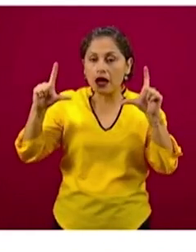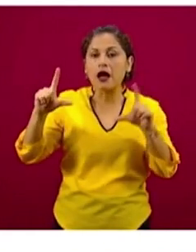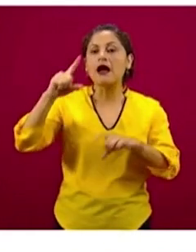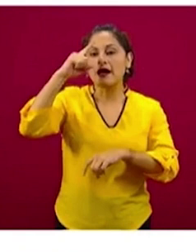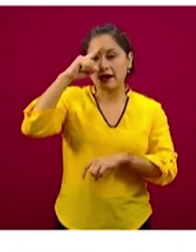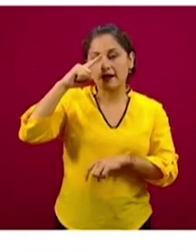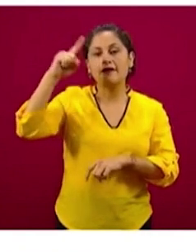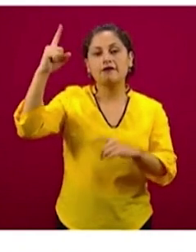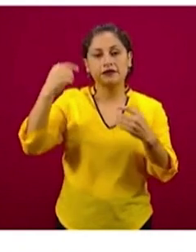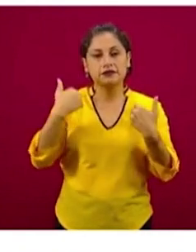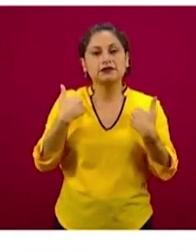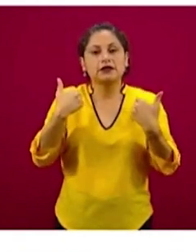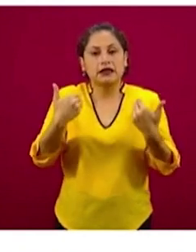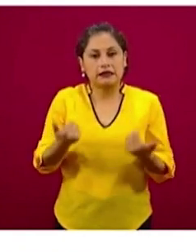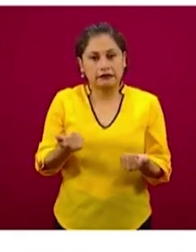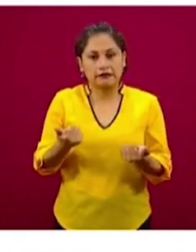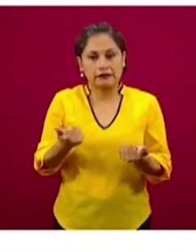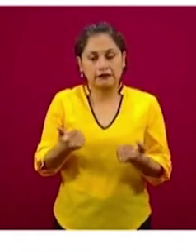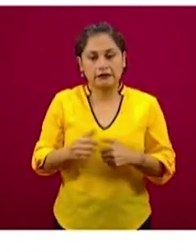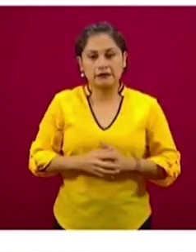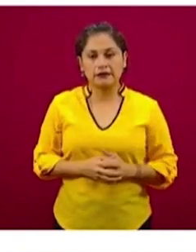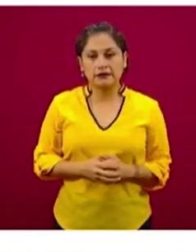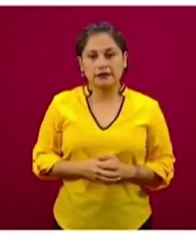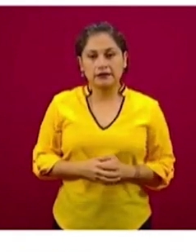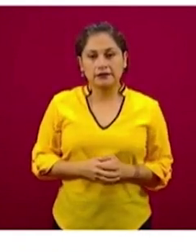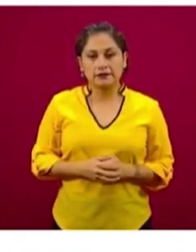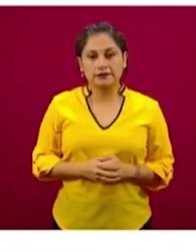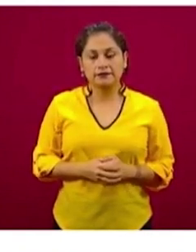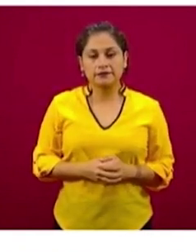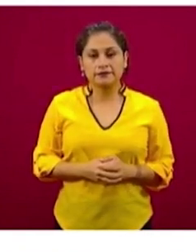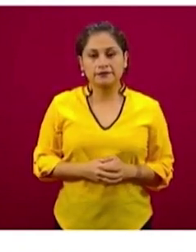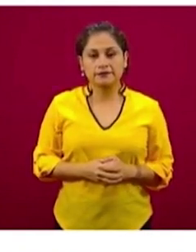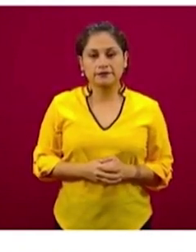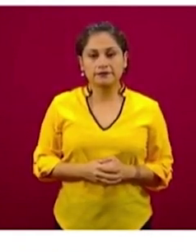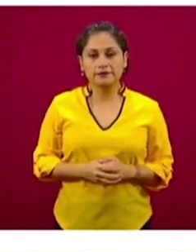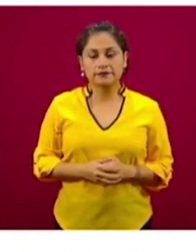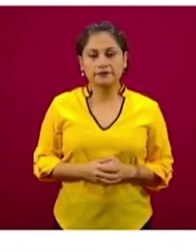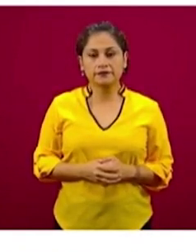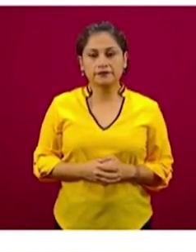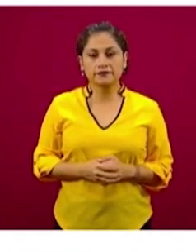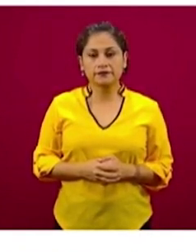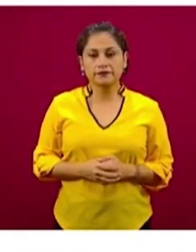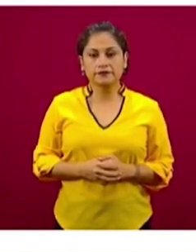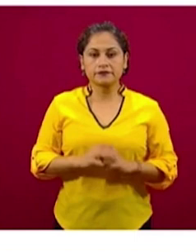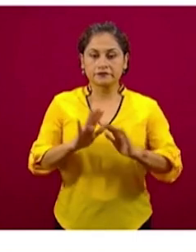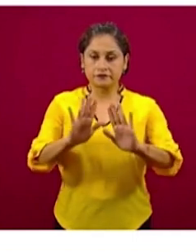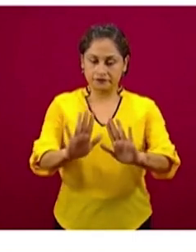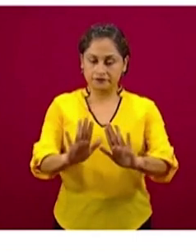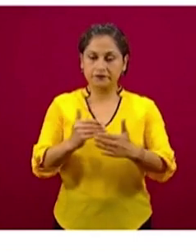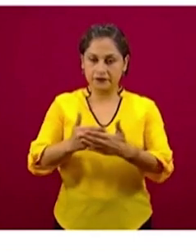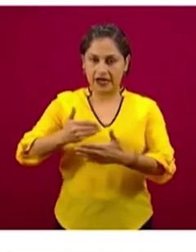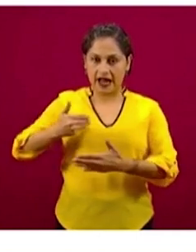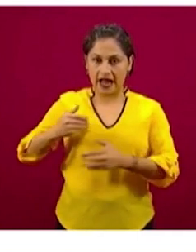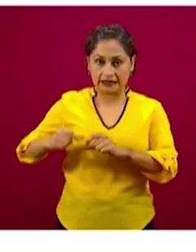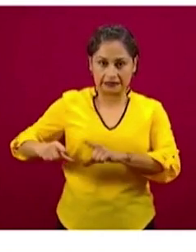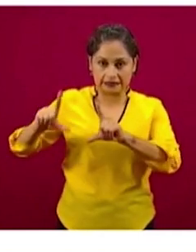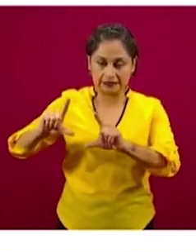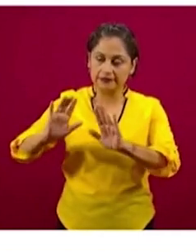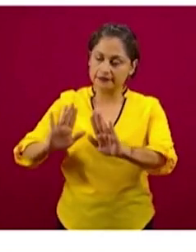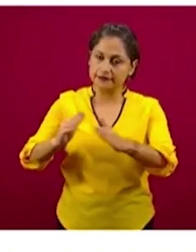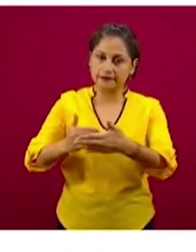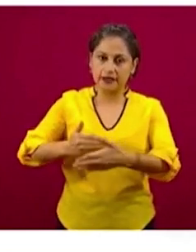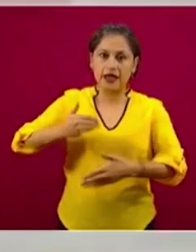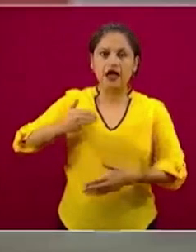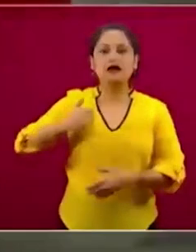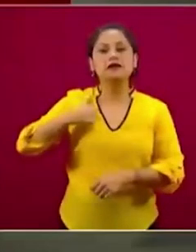como antes d de pasar a todos estos números quiero agradecer no al final de cuentas